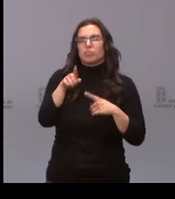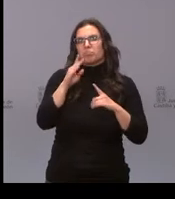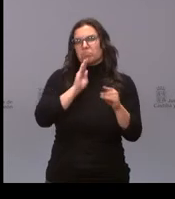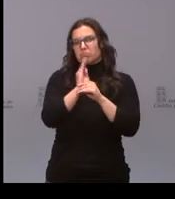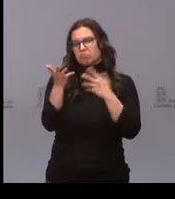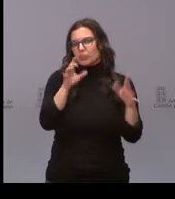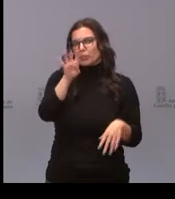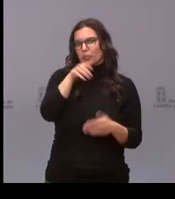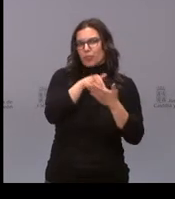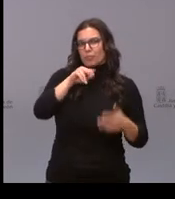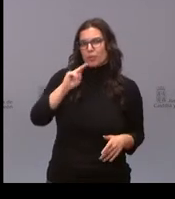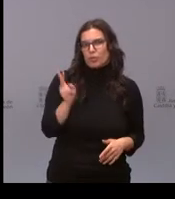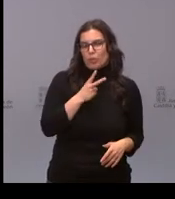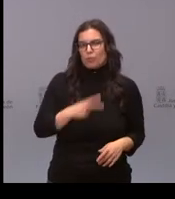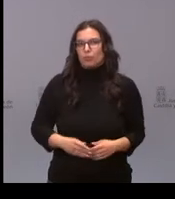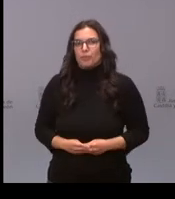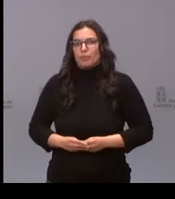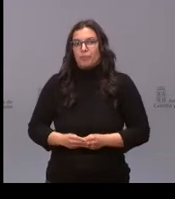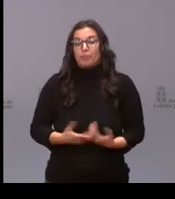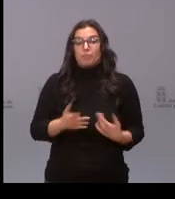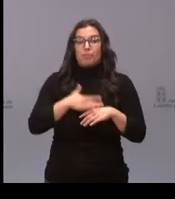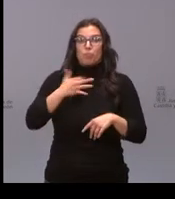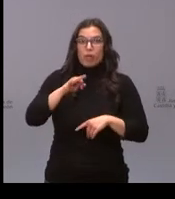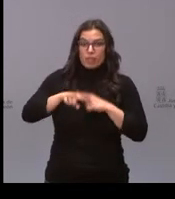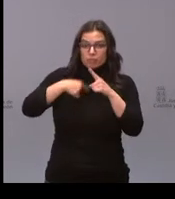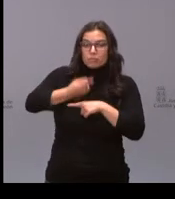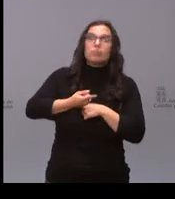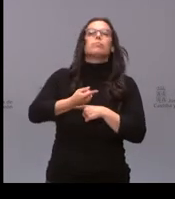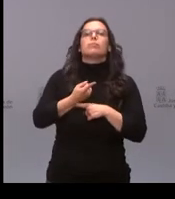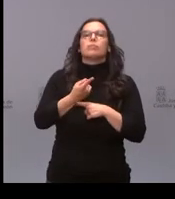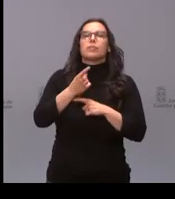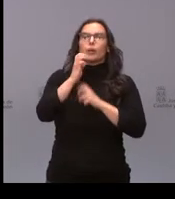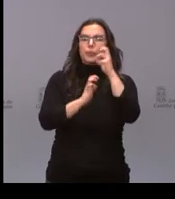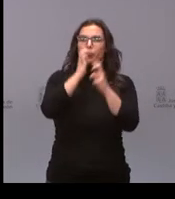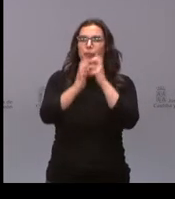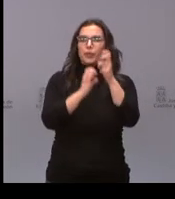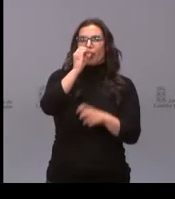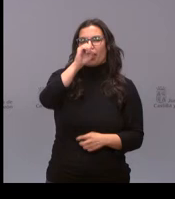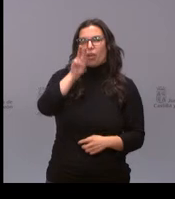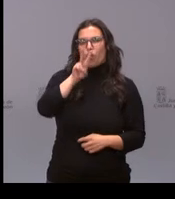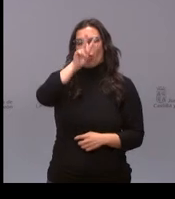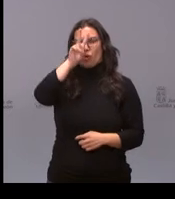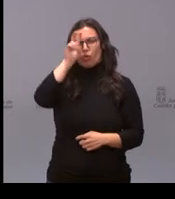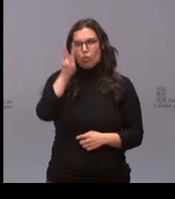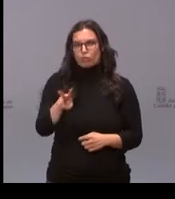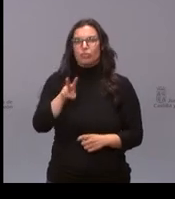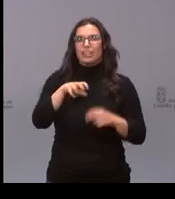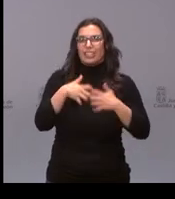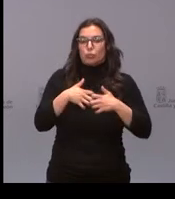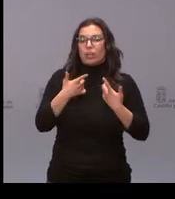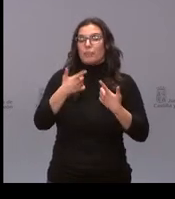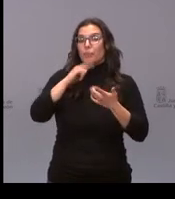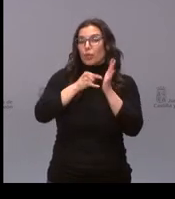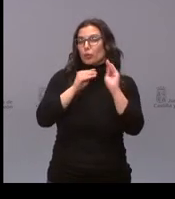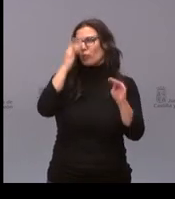unos 14 millones de euros para generar CO2 industrial. ¿Cuál es la filosofía de este